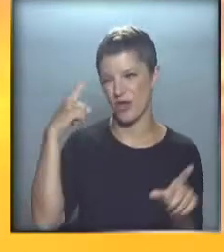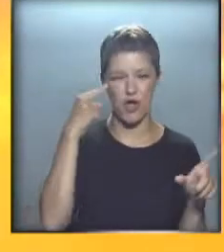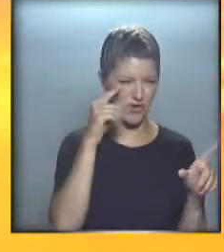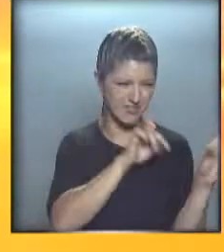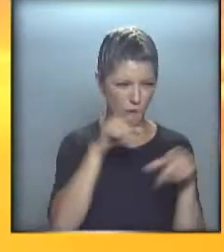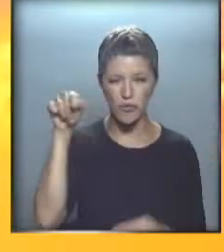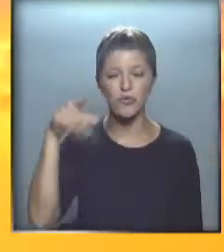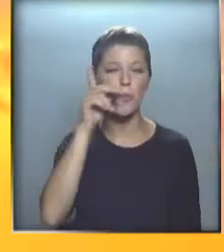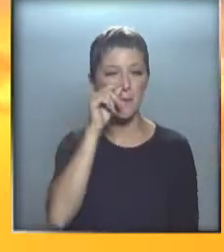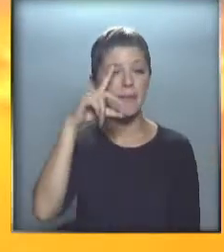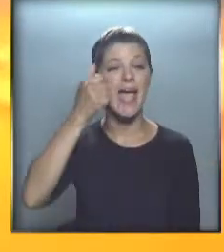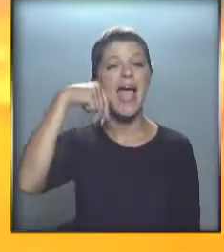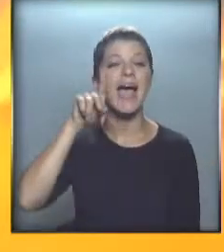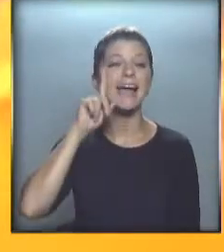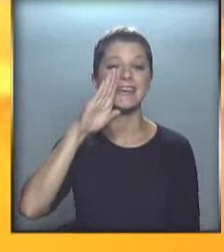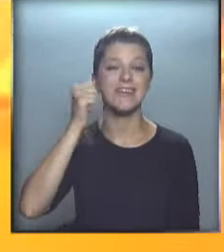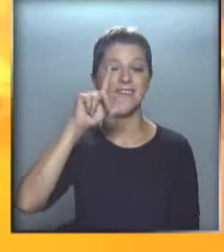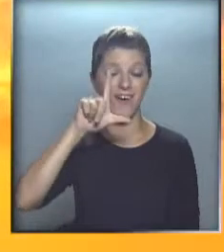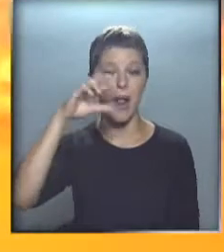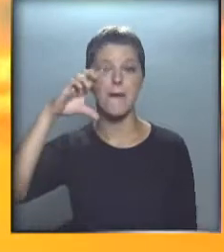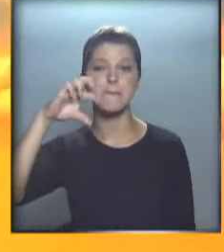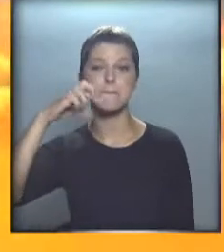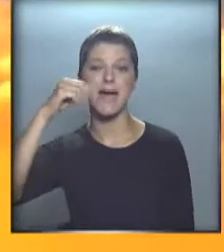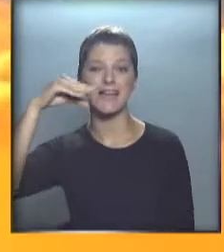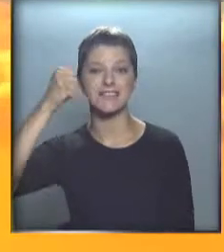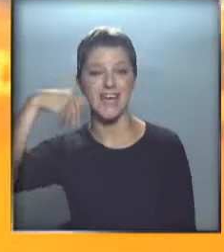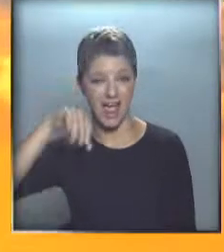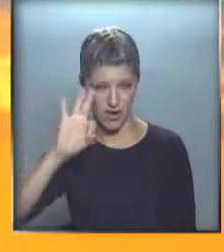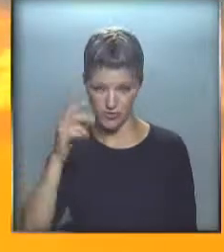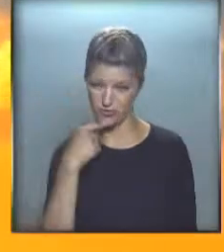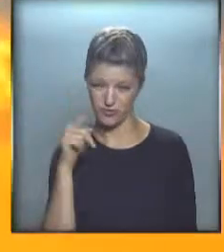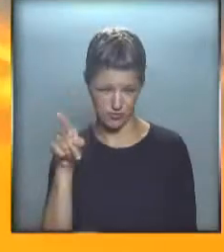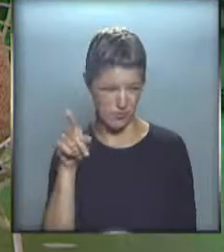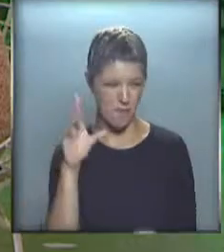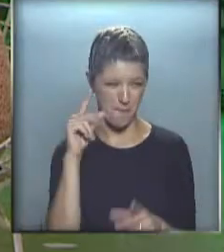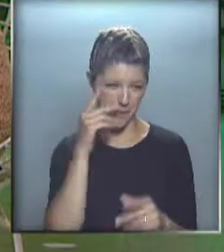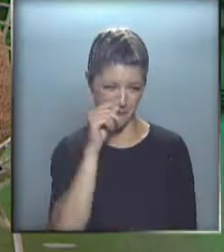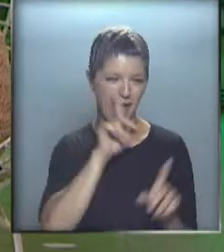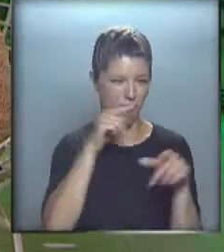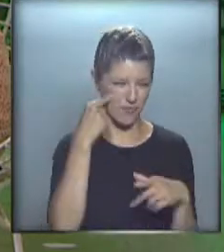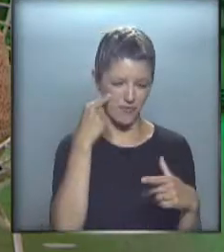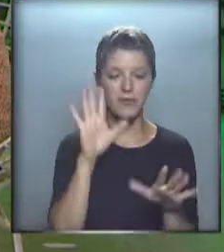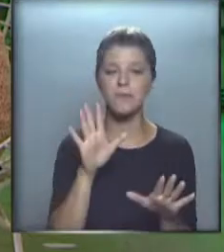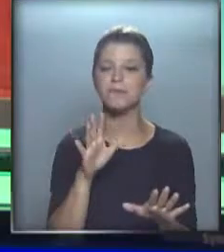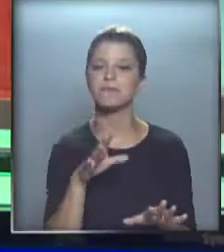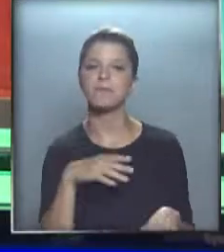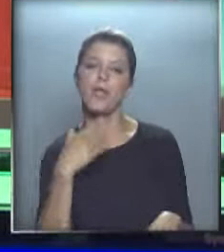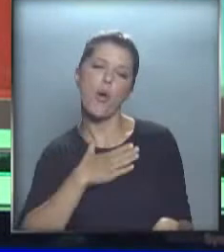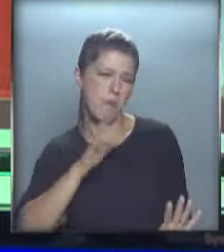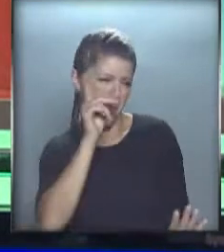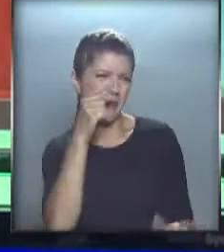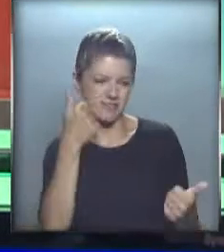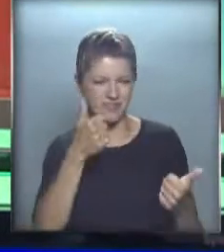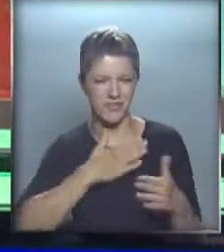que no está en está muy contento. Está muy contento. La verdad es que yo siempre quise entrar en algo así juvenil, tira, como veía cuando era chica,